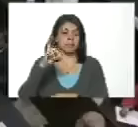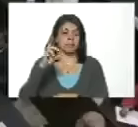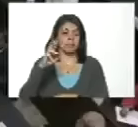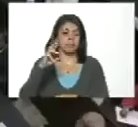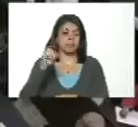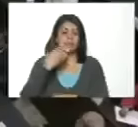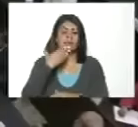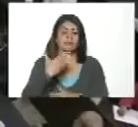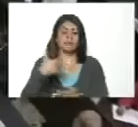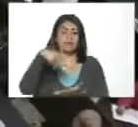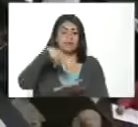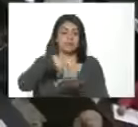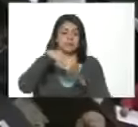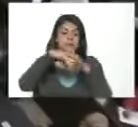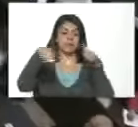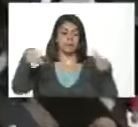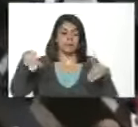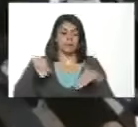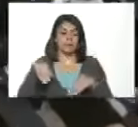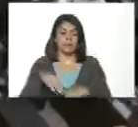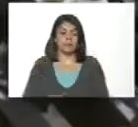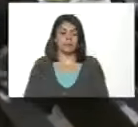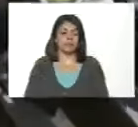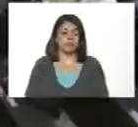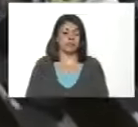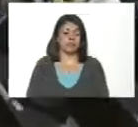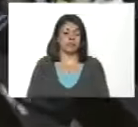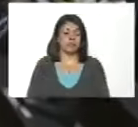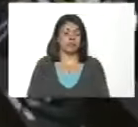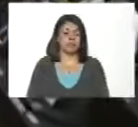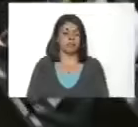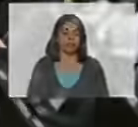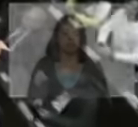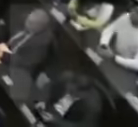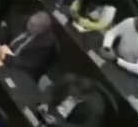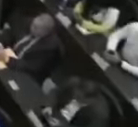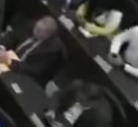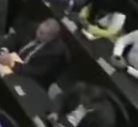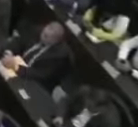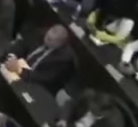Infante. Solicitan a la tribuna de oradores, por supuesto, se les concede.